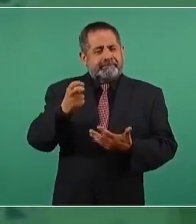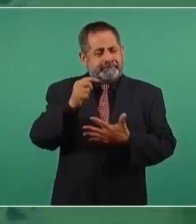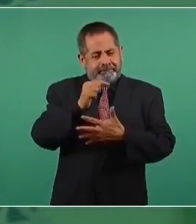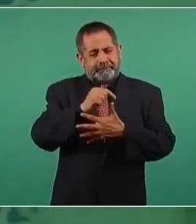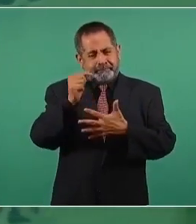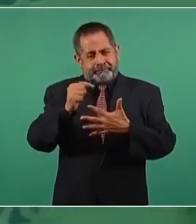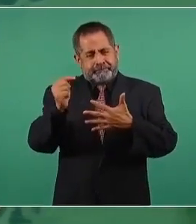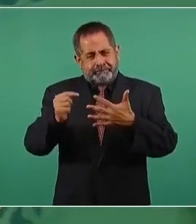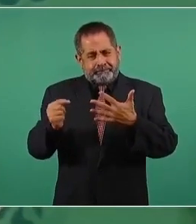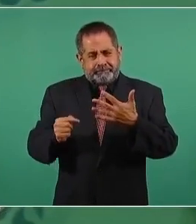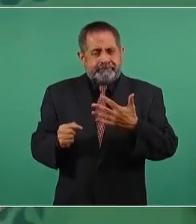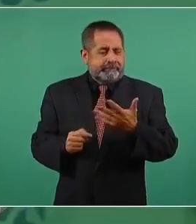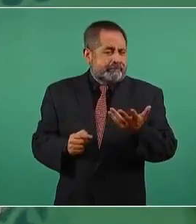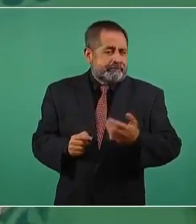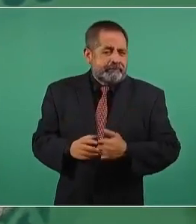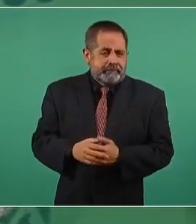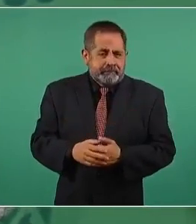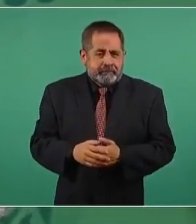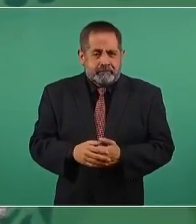en